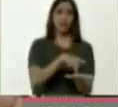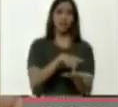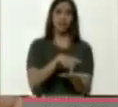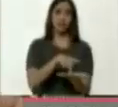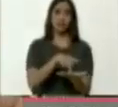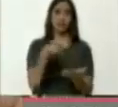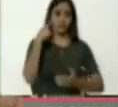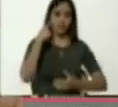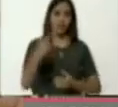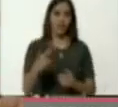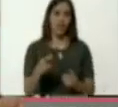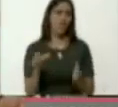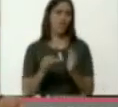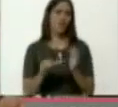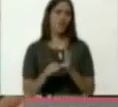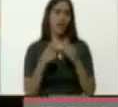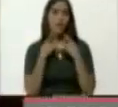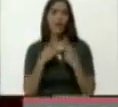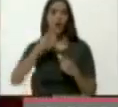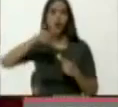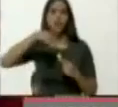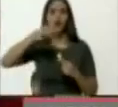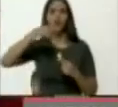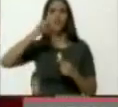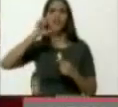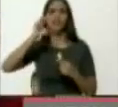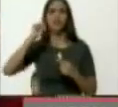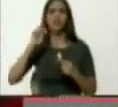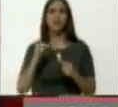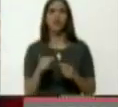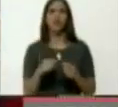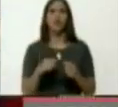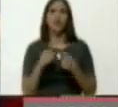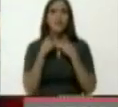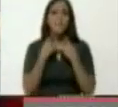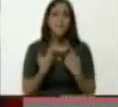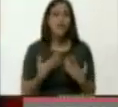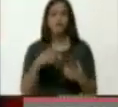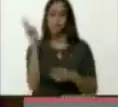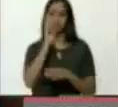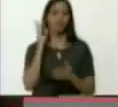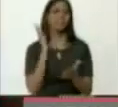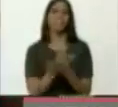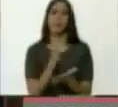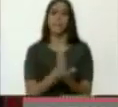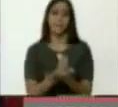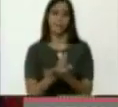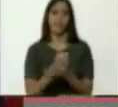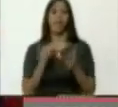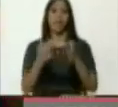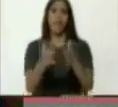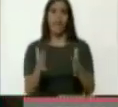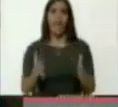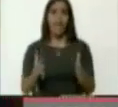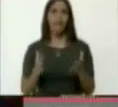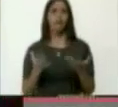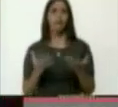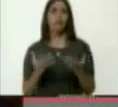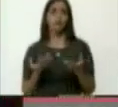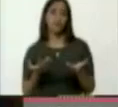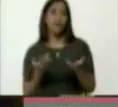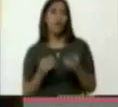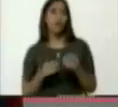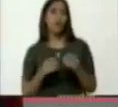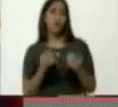se den cuenta, ¿dónde ha fracasado JJ Rendón? Fracasa en Venezuela siempre. Siempre. Él ha ganado adeptos en